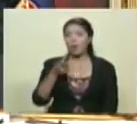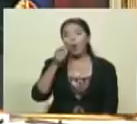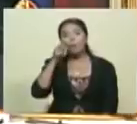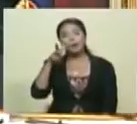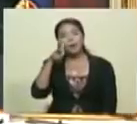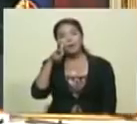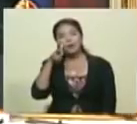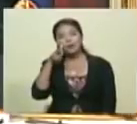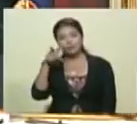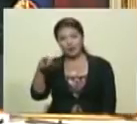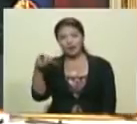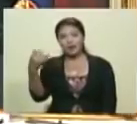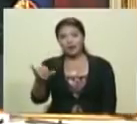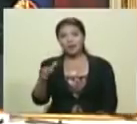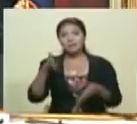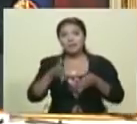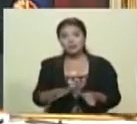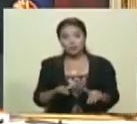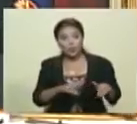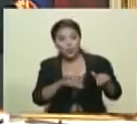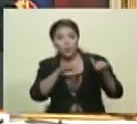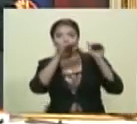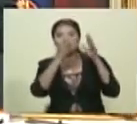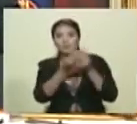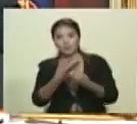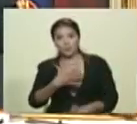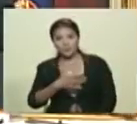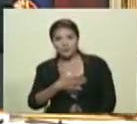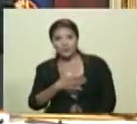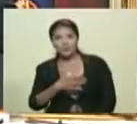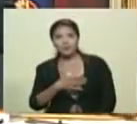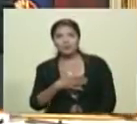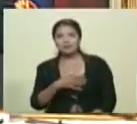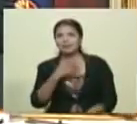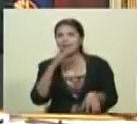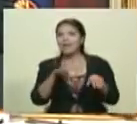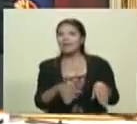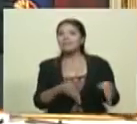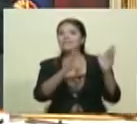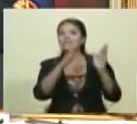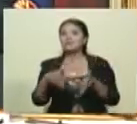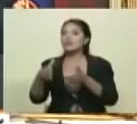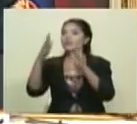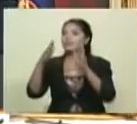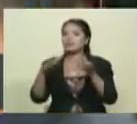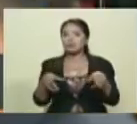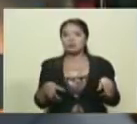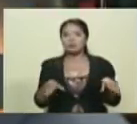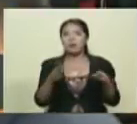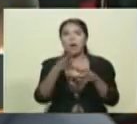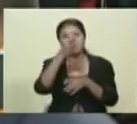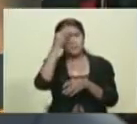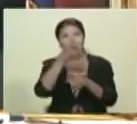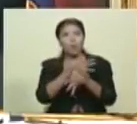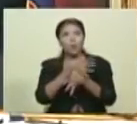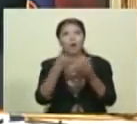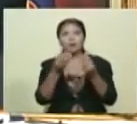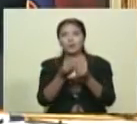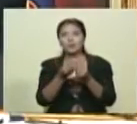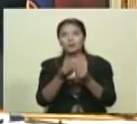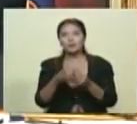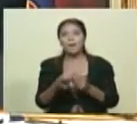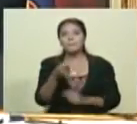ahí, nació y creció conmigo. De edificio a edificio, ¿sí? Aprendimos a jugar juntos,